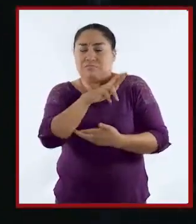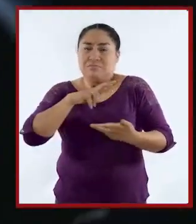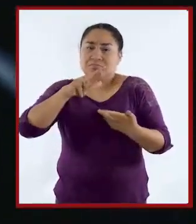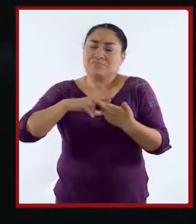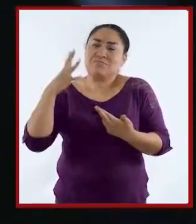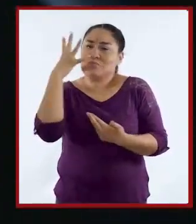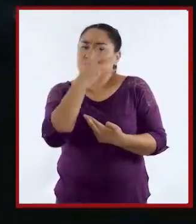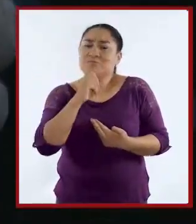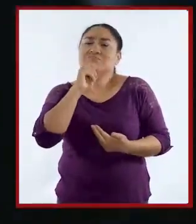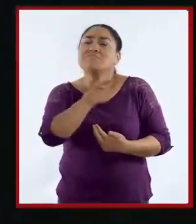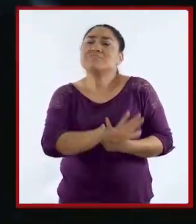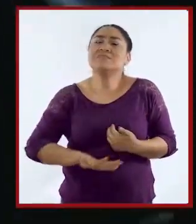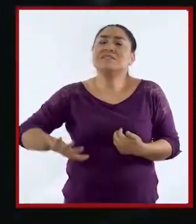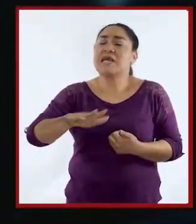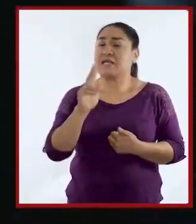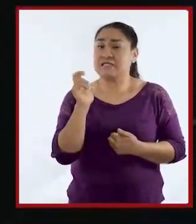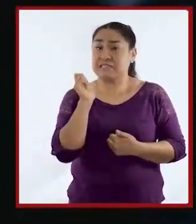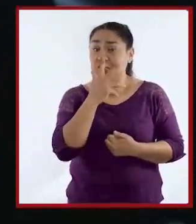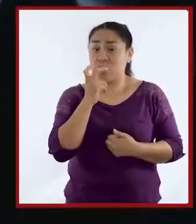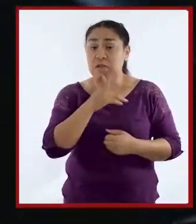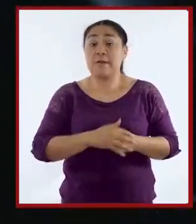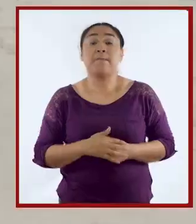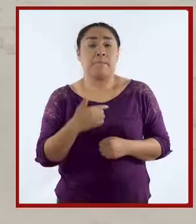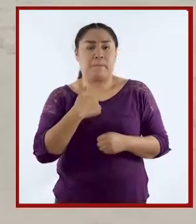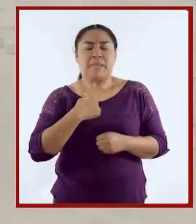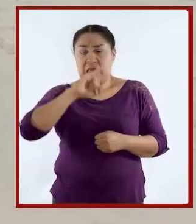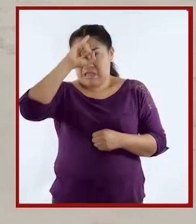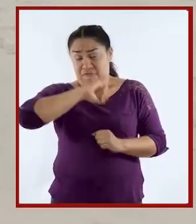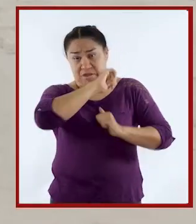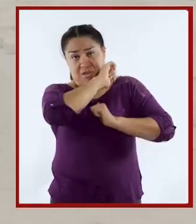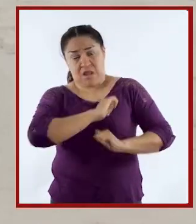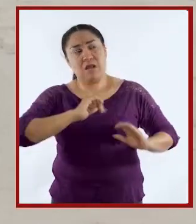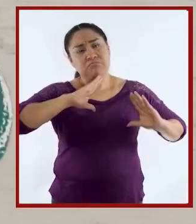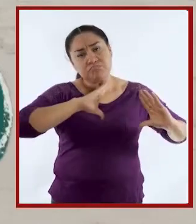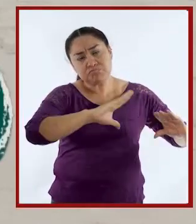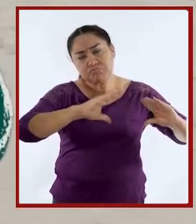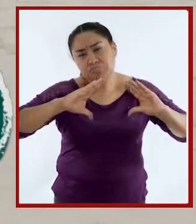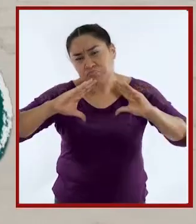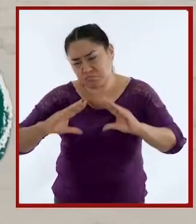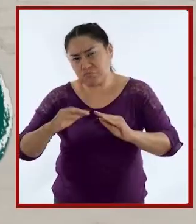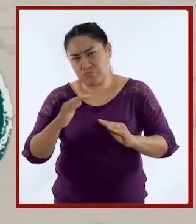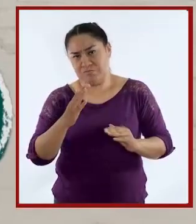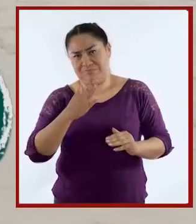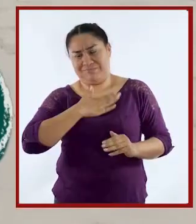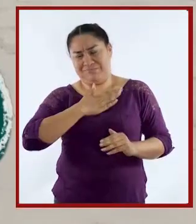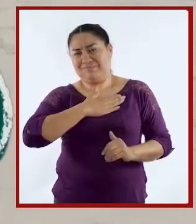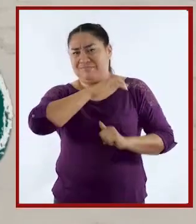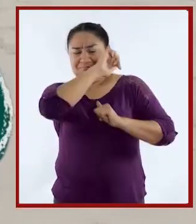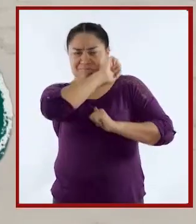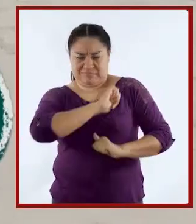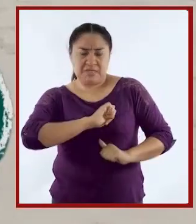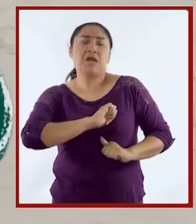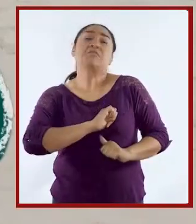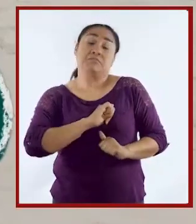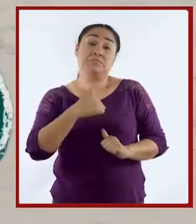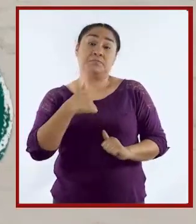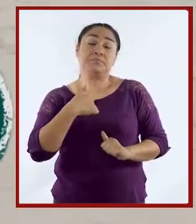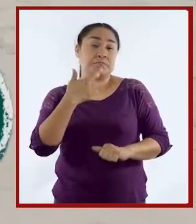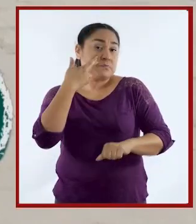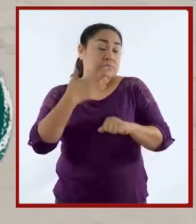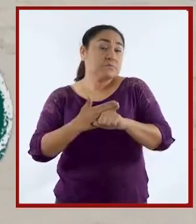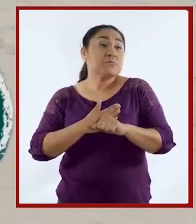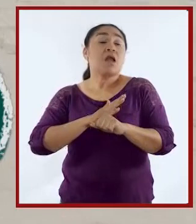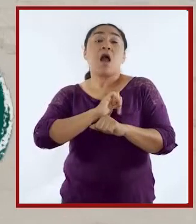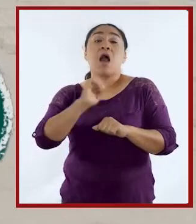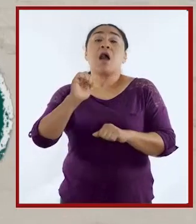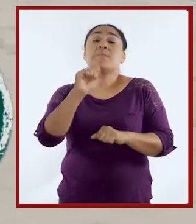hermosa región serrana de Chihuahua. Yo, como jefe de enseñanza en este cargo, me corresponde